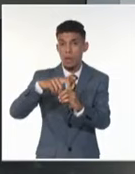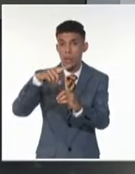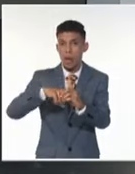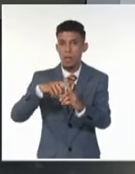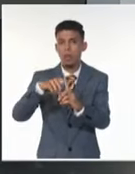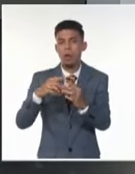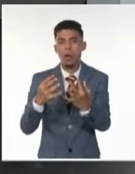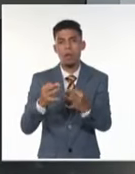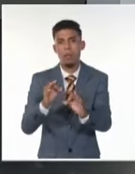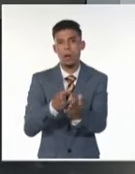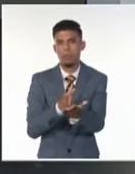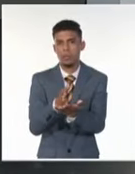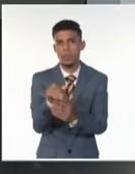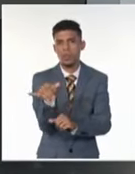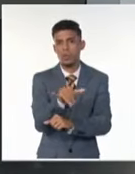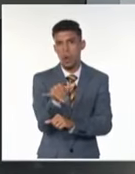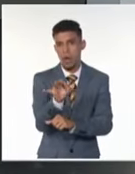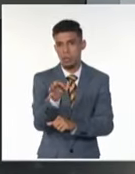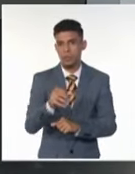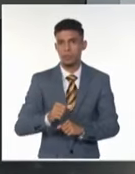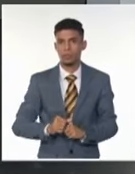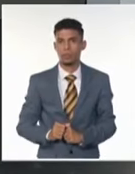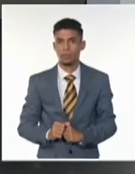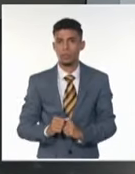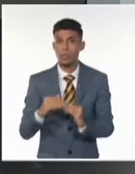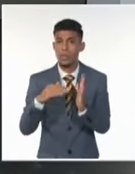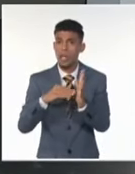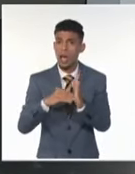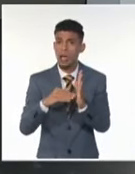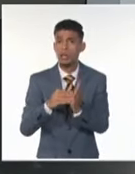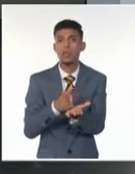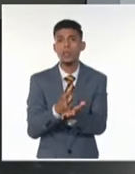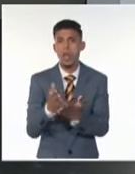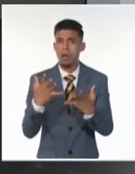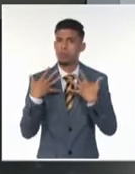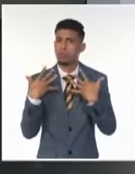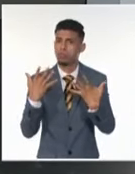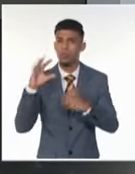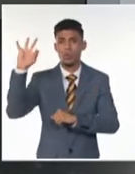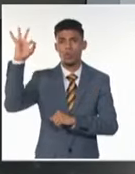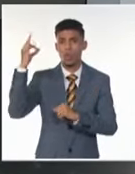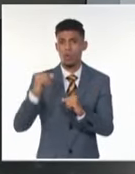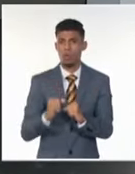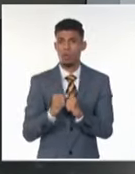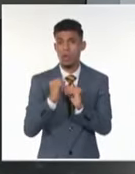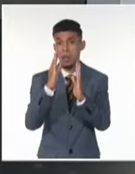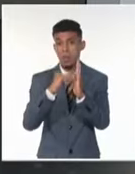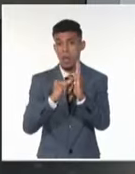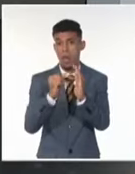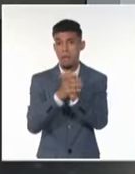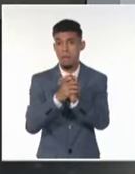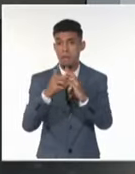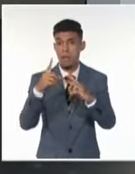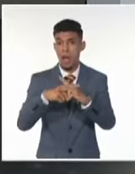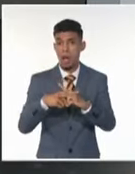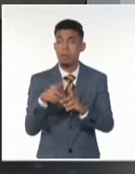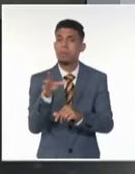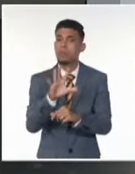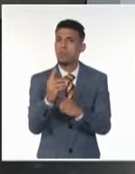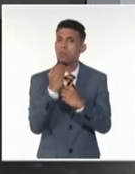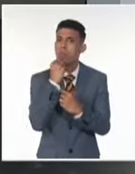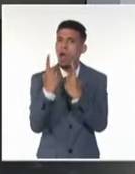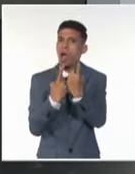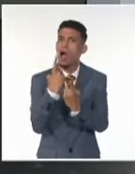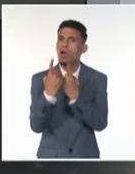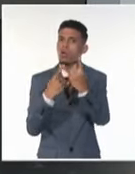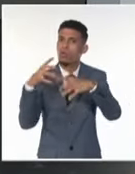variación durante las próximas jornadas, así que las tardes van a continuar siendo cálidas en este mes de mayo, aunque al menos vamos a tener un receso en